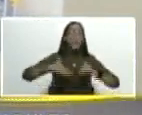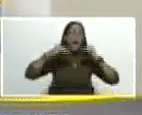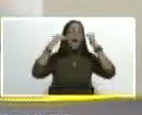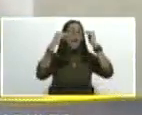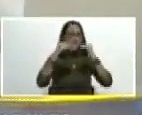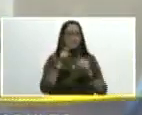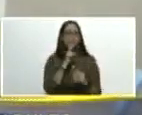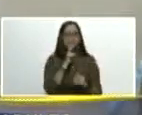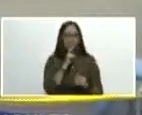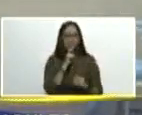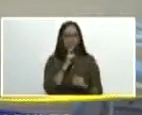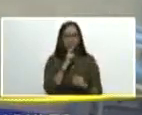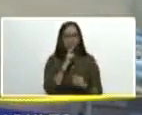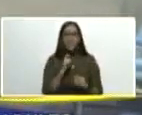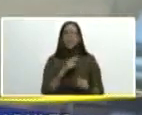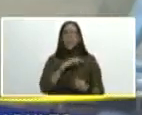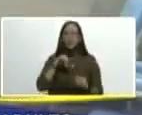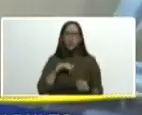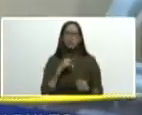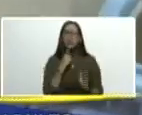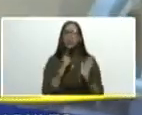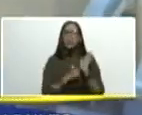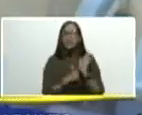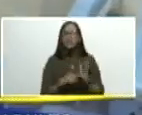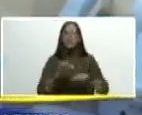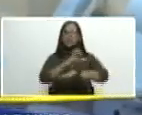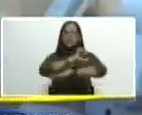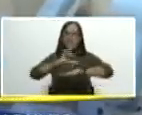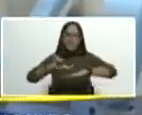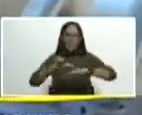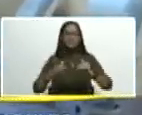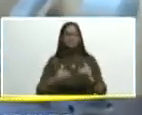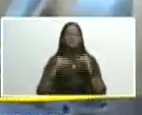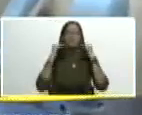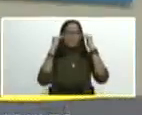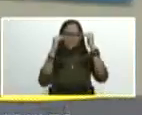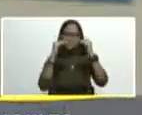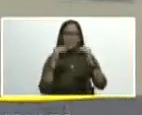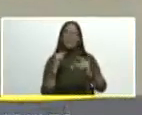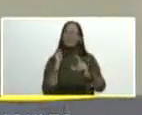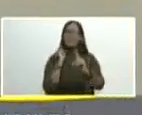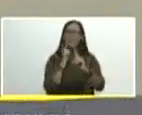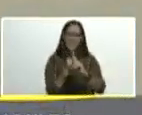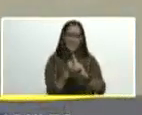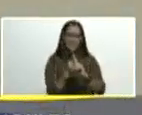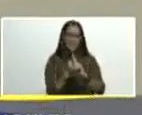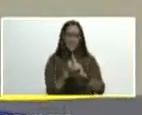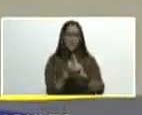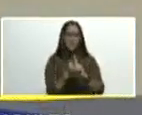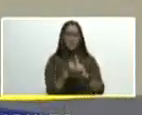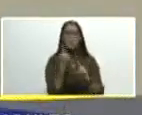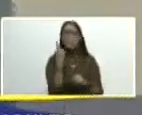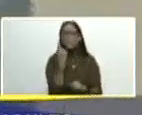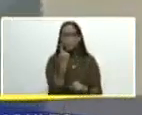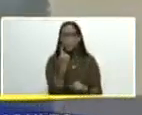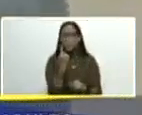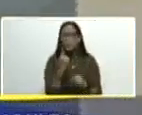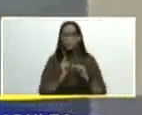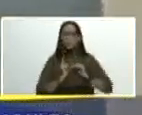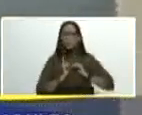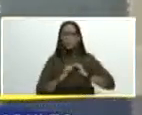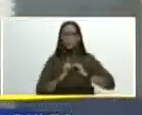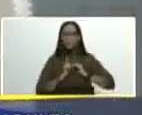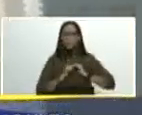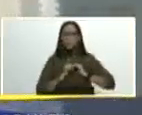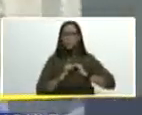complejidad. En el Manuel Núñez Tovar nosotros cumplimos con cirugías de alta complejidad. Desde colocar un marcapaso de los